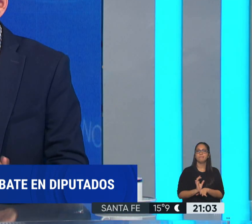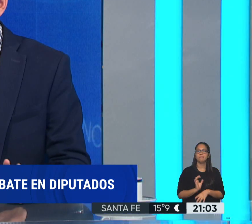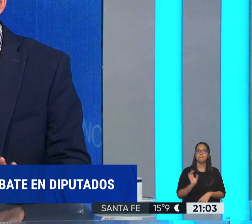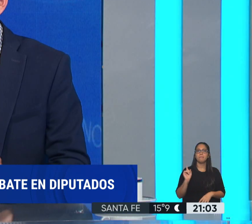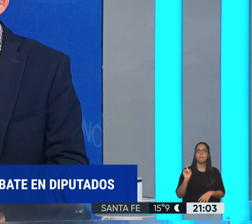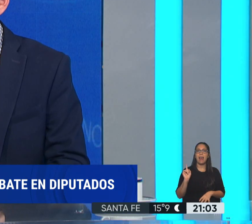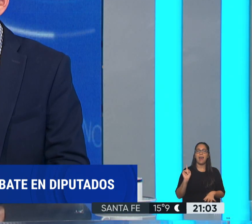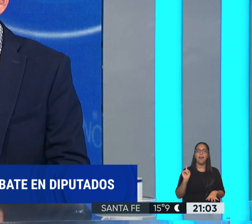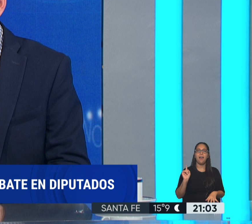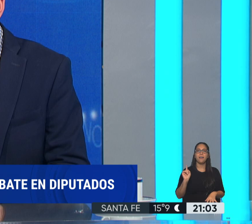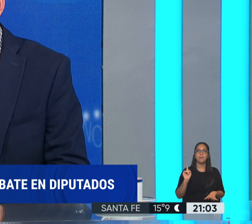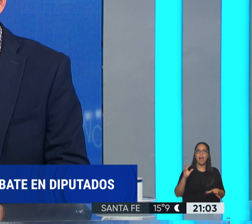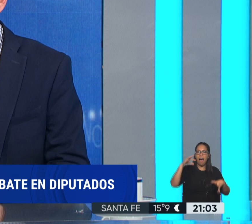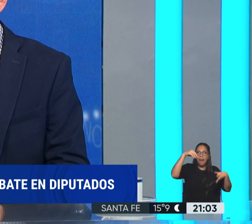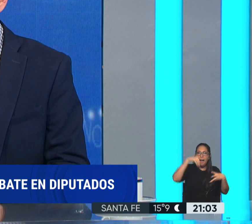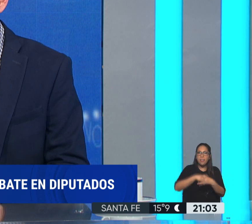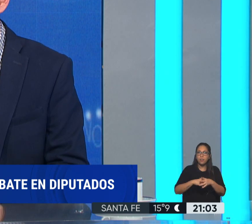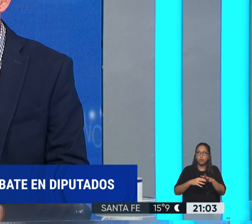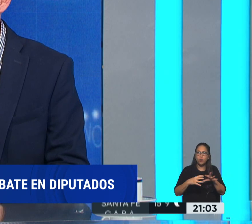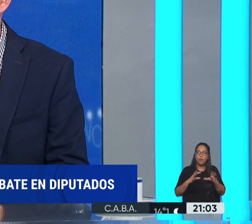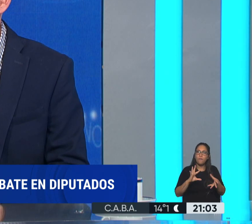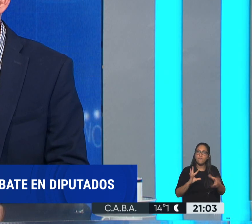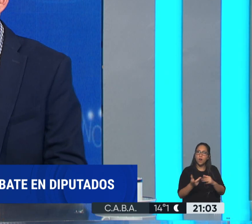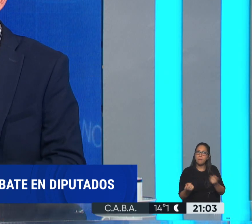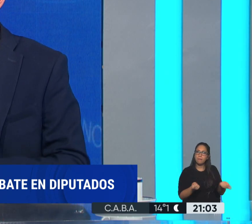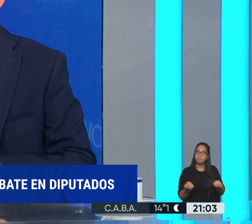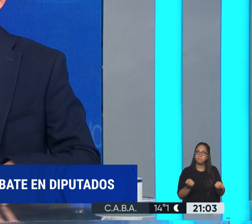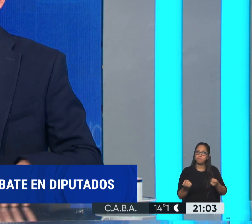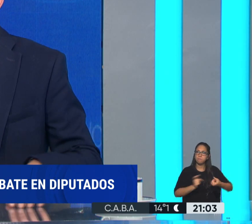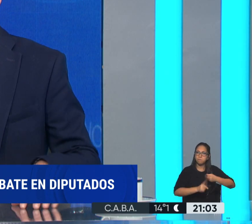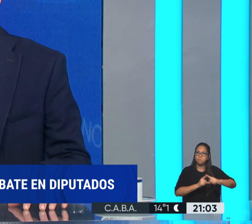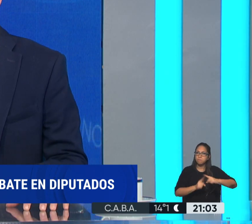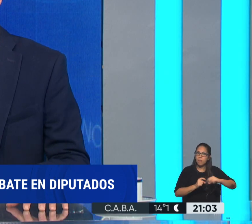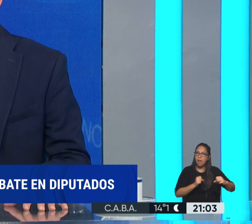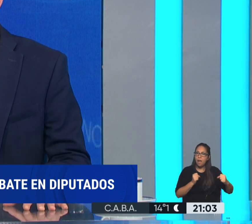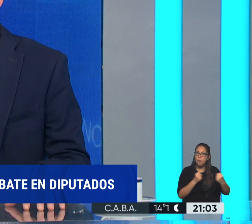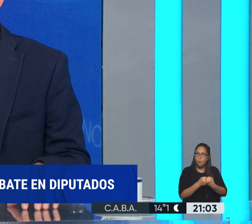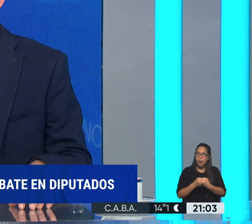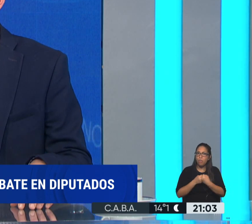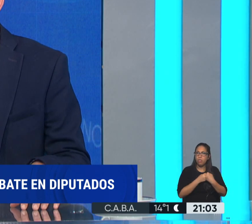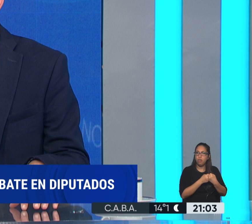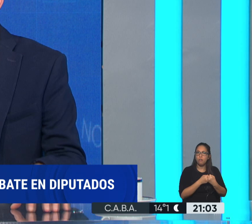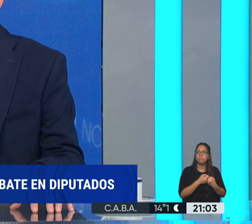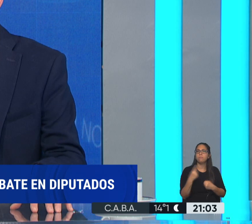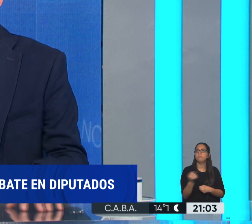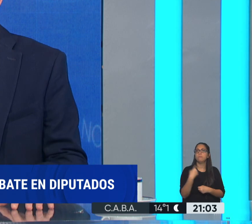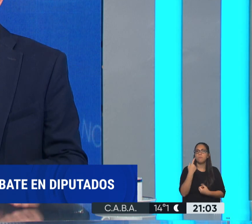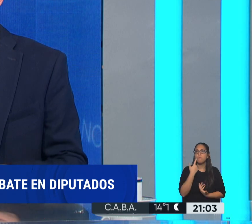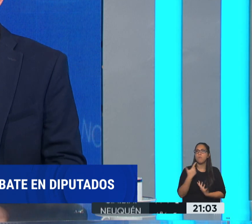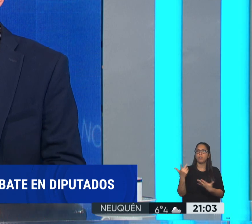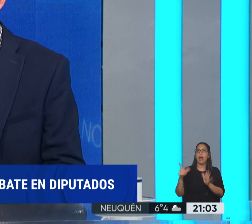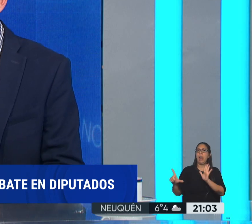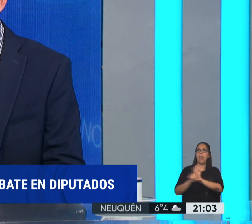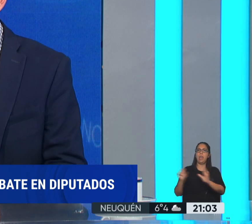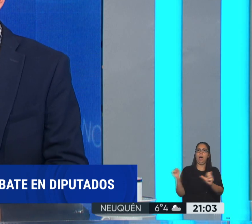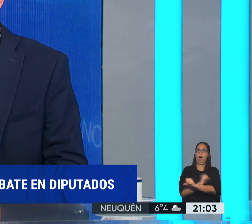la dinámica interna de este momento del gobierno, hacer concesiones mientras podamos marcar que podemos sacar la ley. Fíjate que